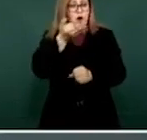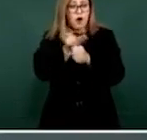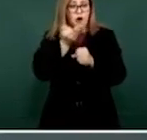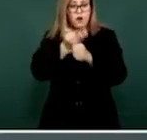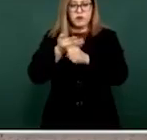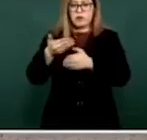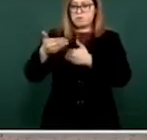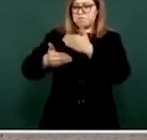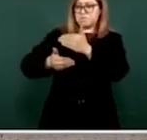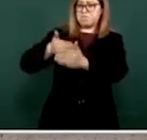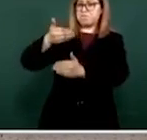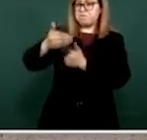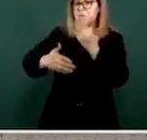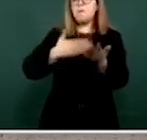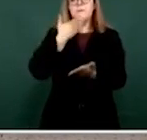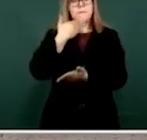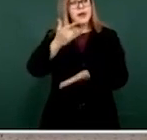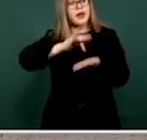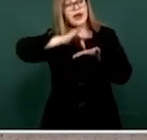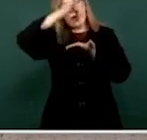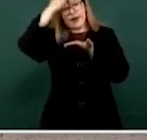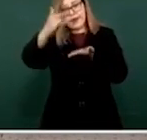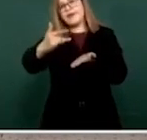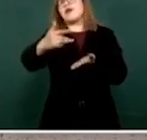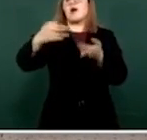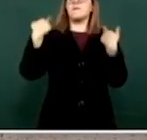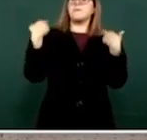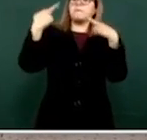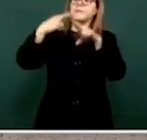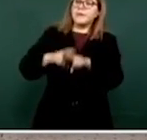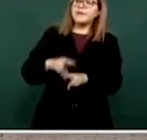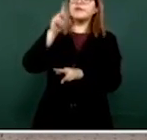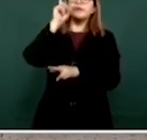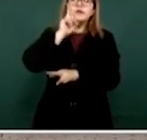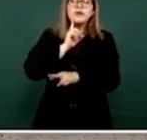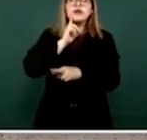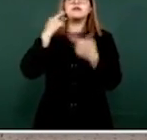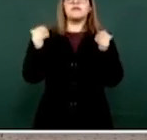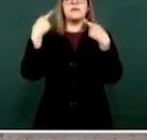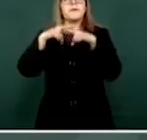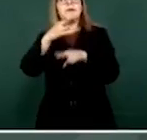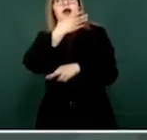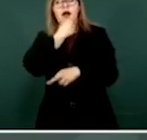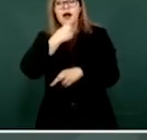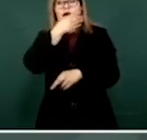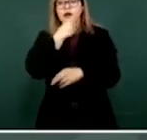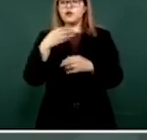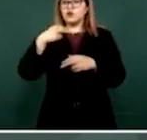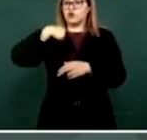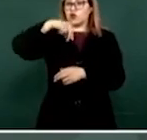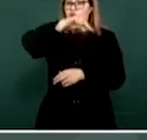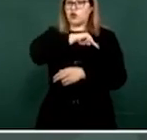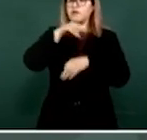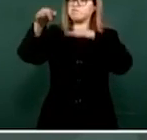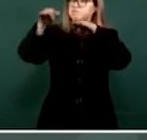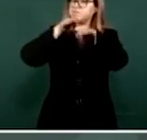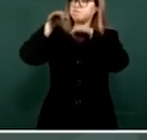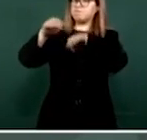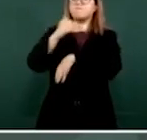Le agradezco mucho a las maestras, a los maestros. Nosotros estamos haciendo lo que nos